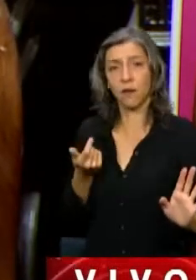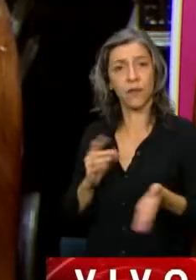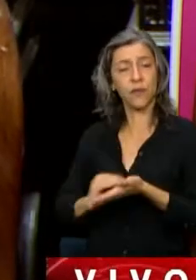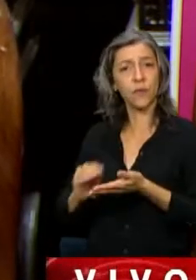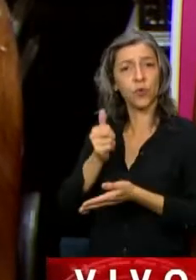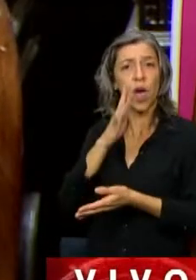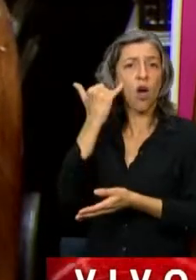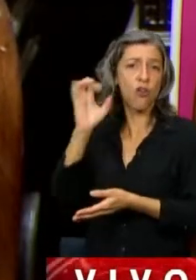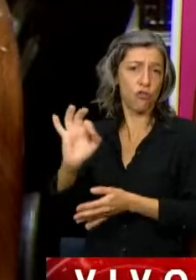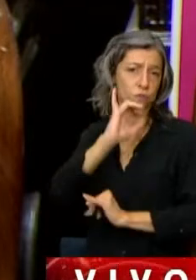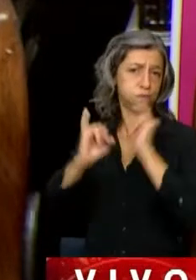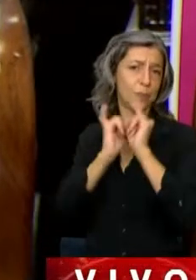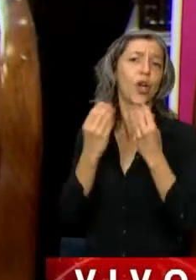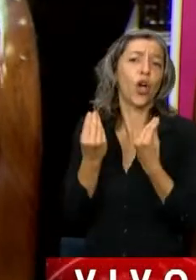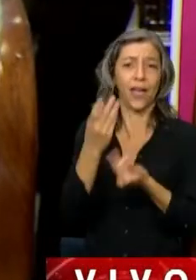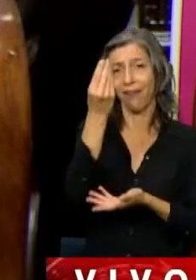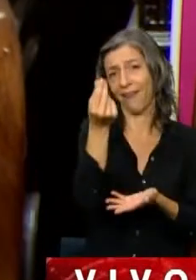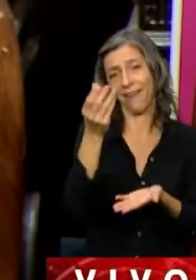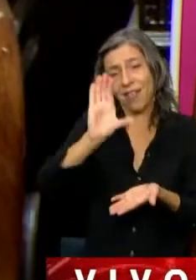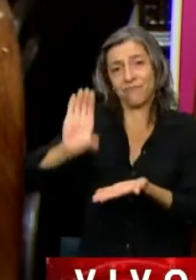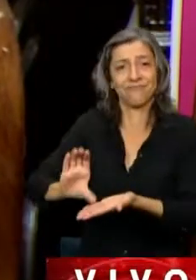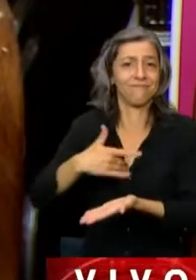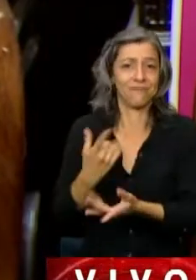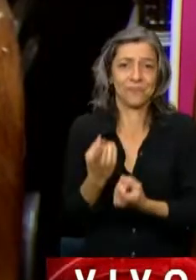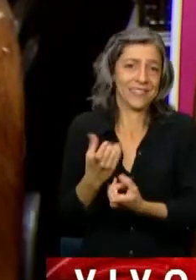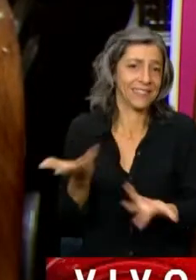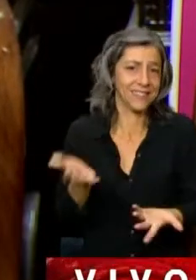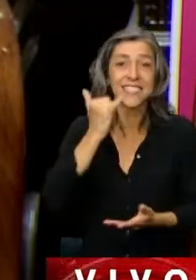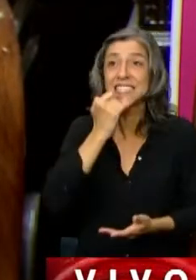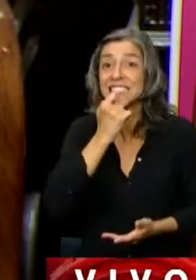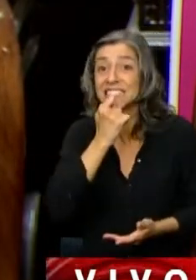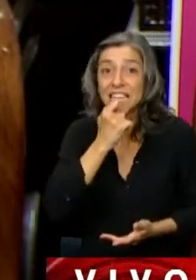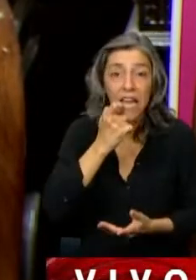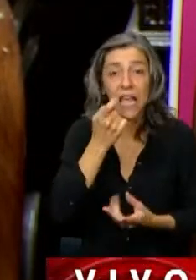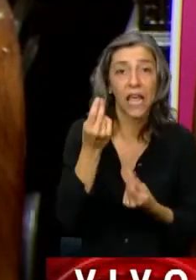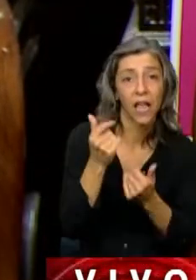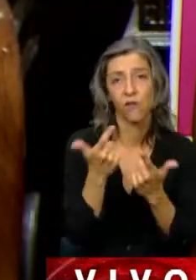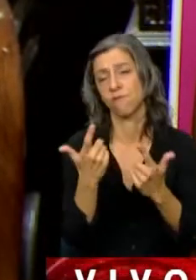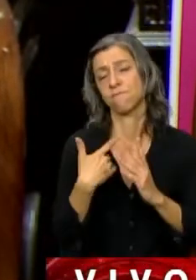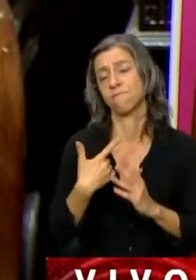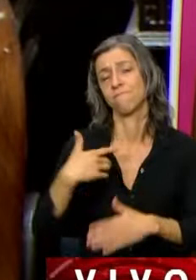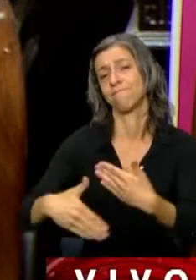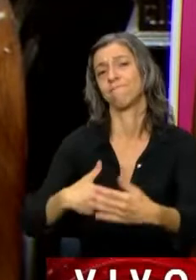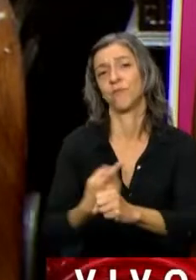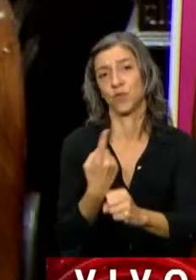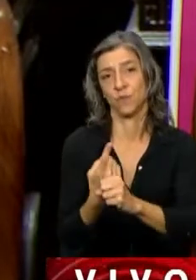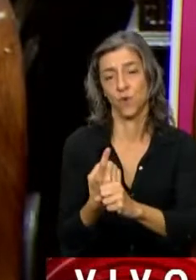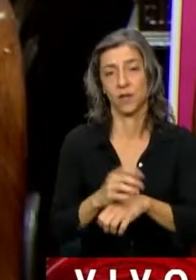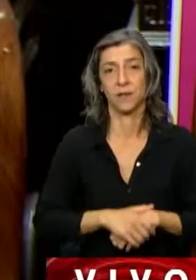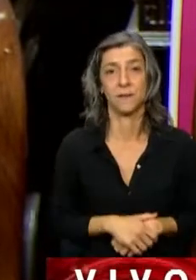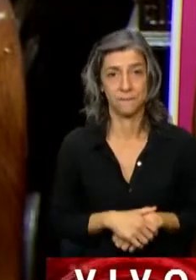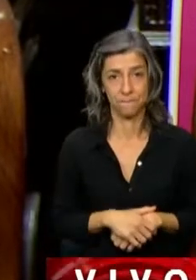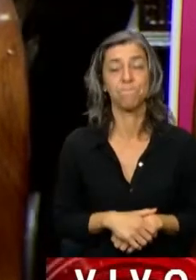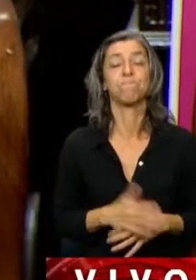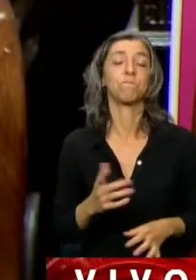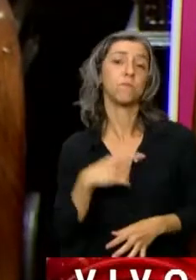sin financiamiento esta política no se puede hacer. Bueno, todos y todas tenemos que saber que hubiera sido